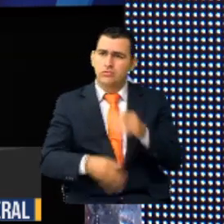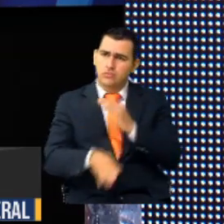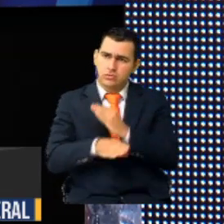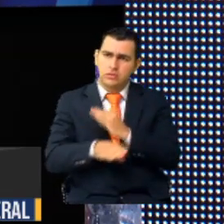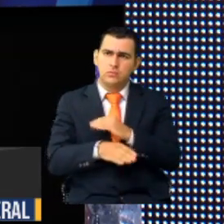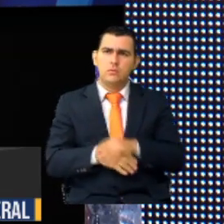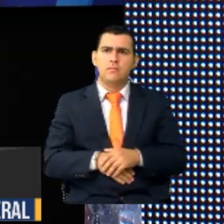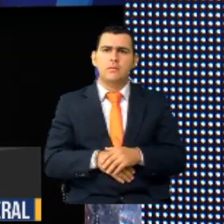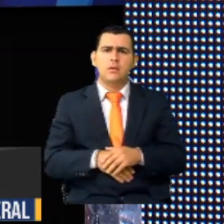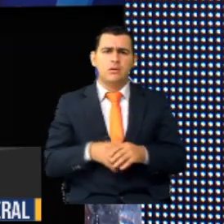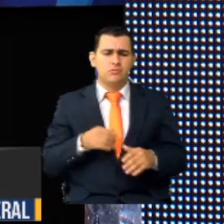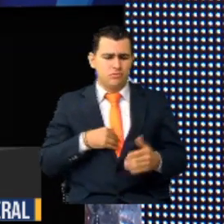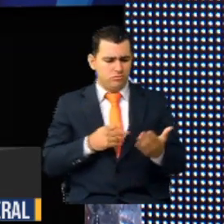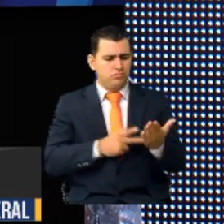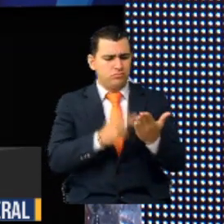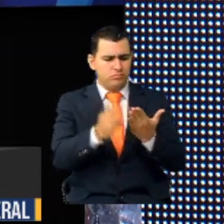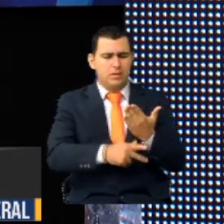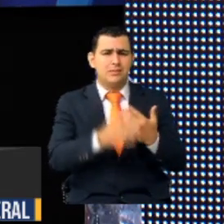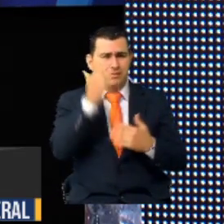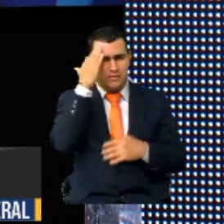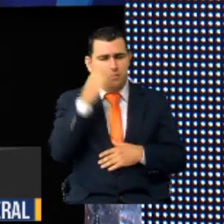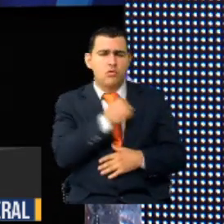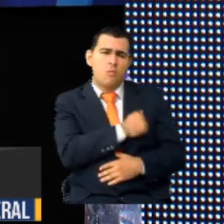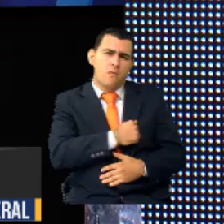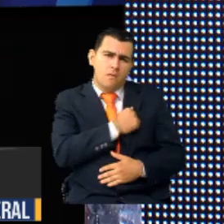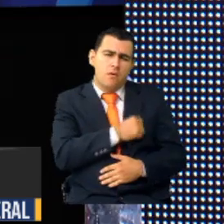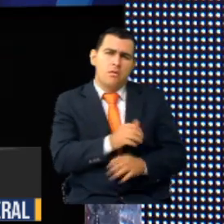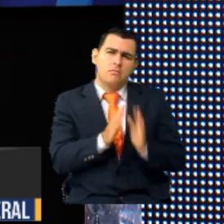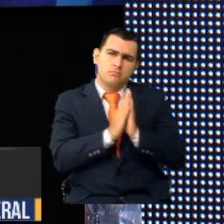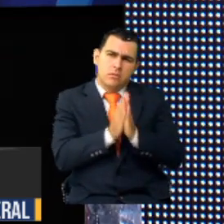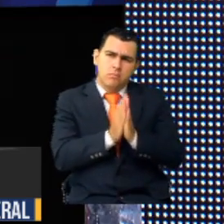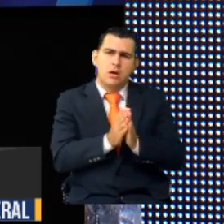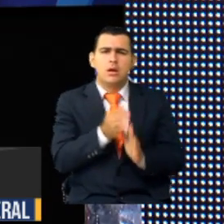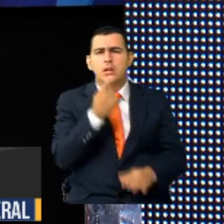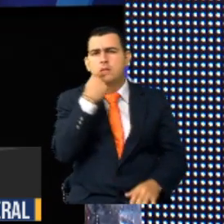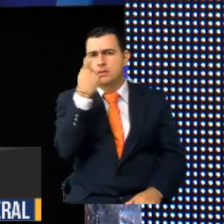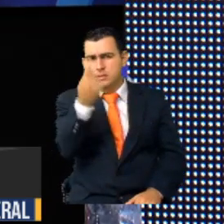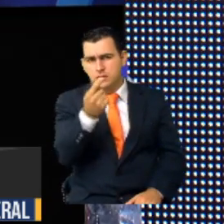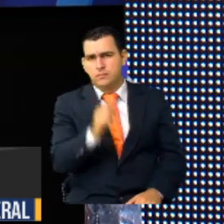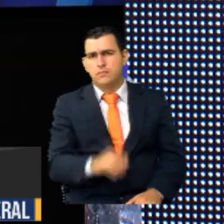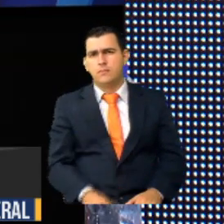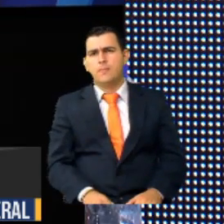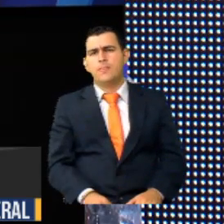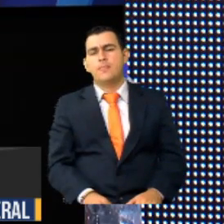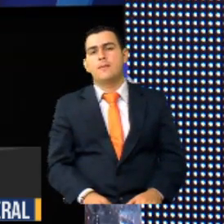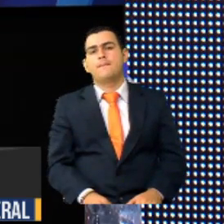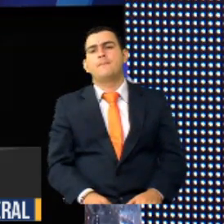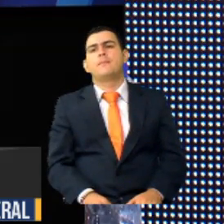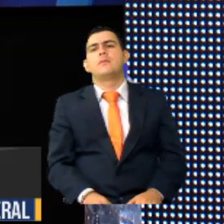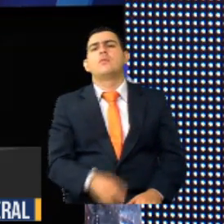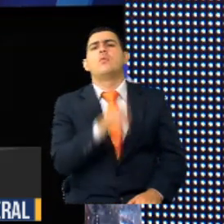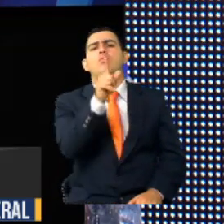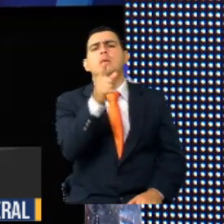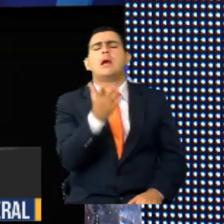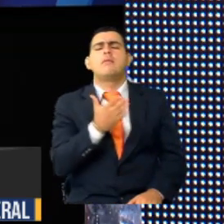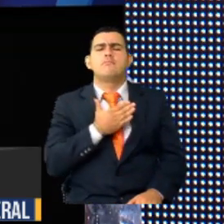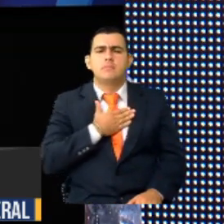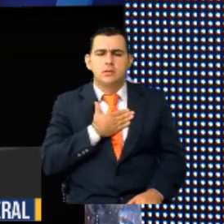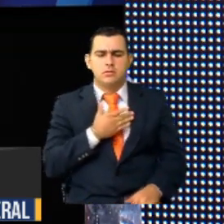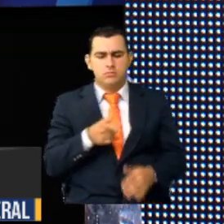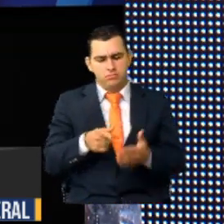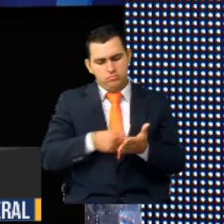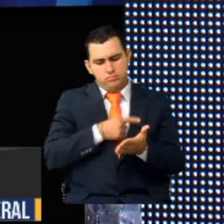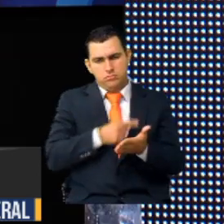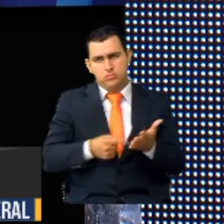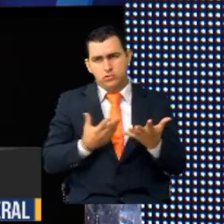lo amerita. Un favor, les pido, les reitero nuevamente ese favor. Denme la oportunidad de